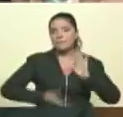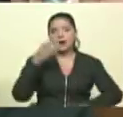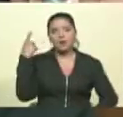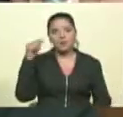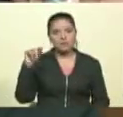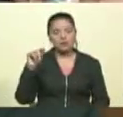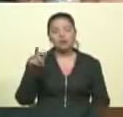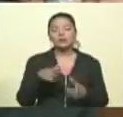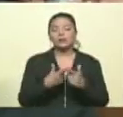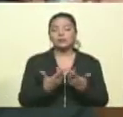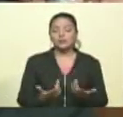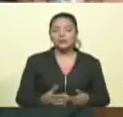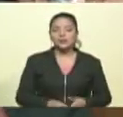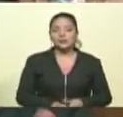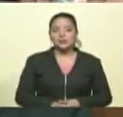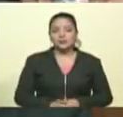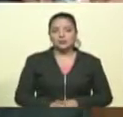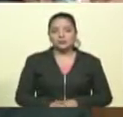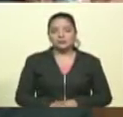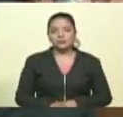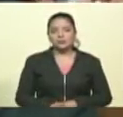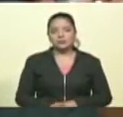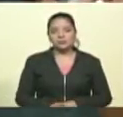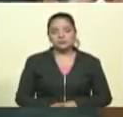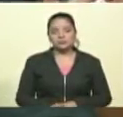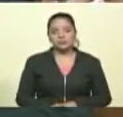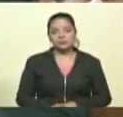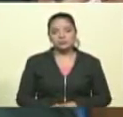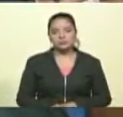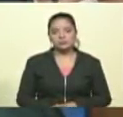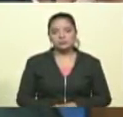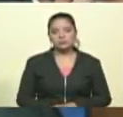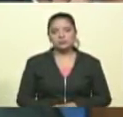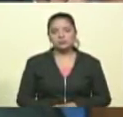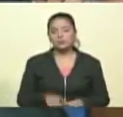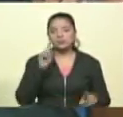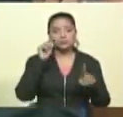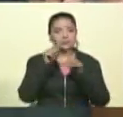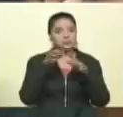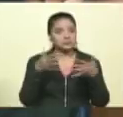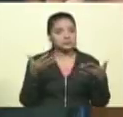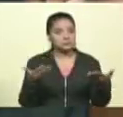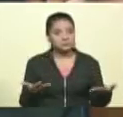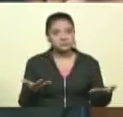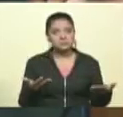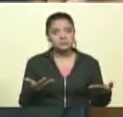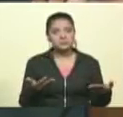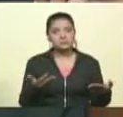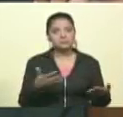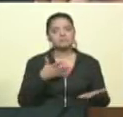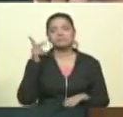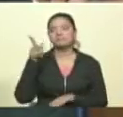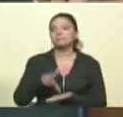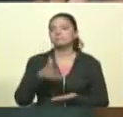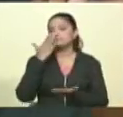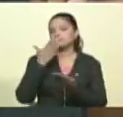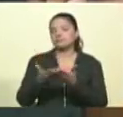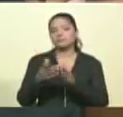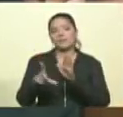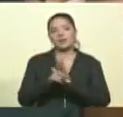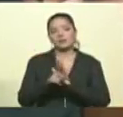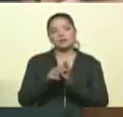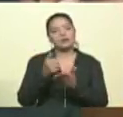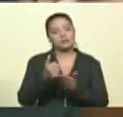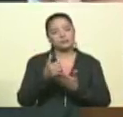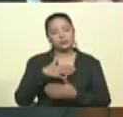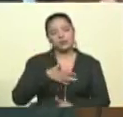y en este sentido, pues, como usted bien señala, la idea es que se pongan a derecho y colaboren